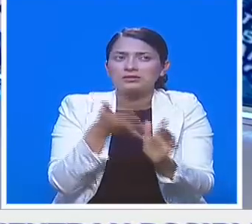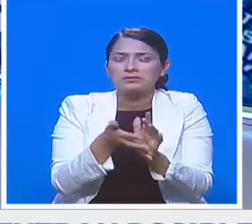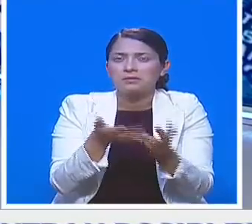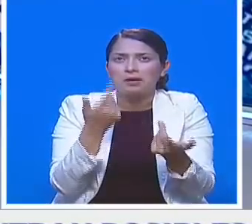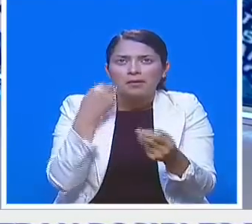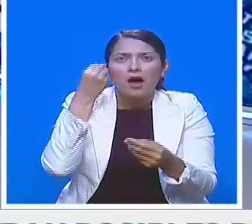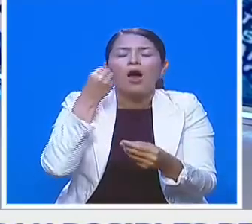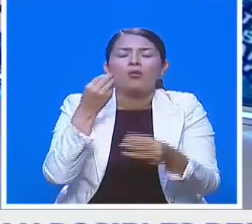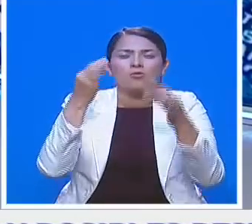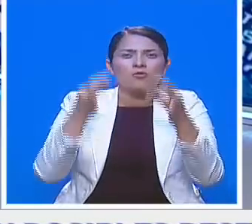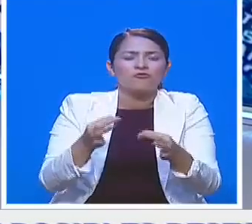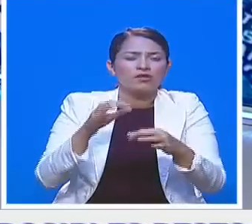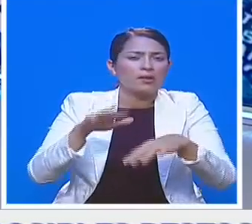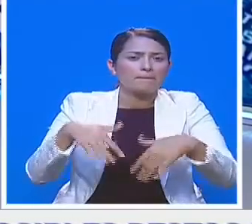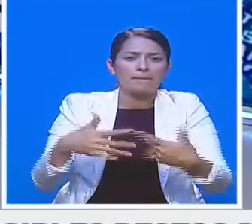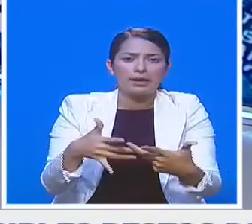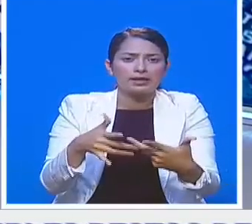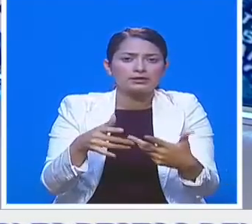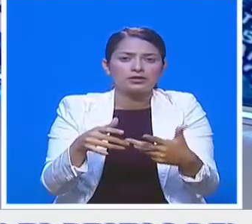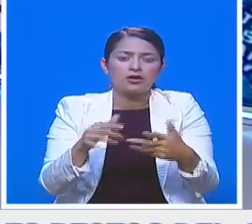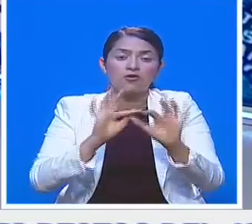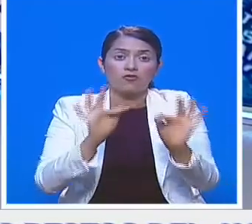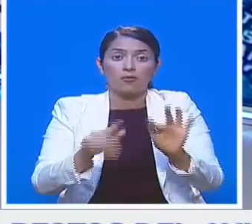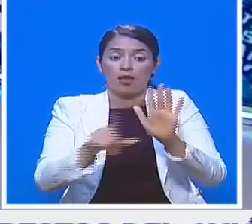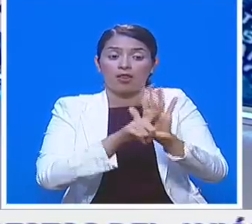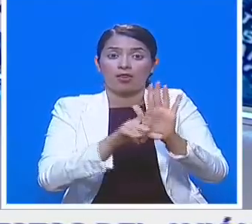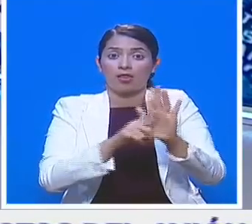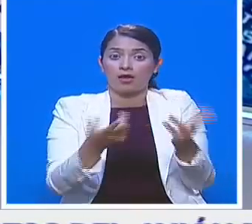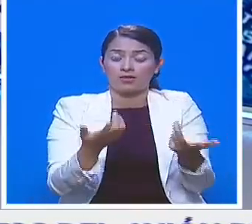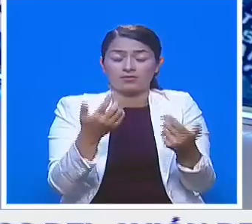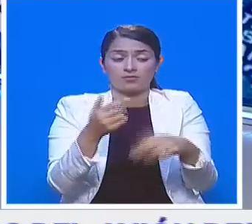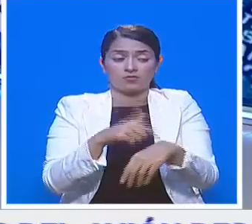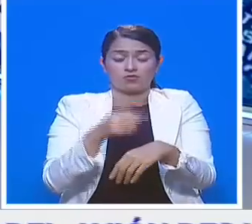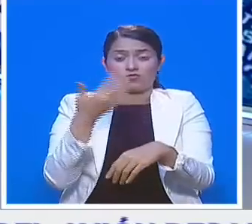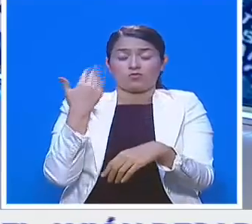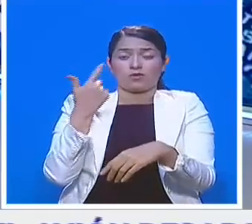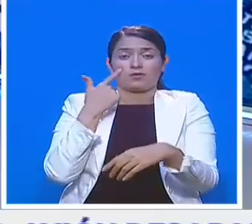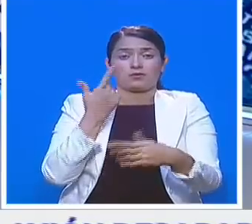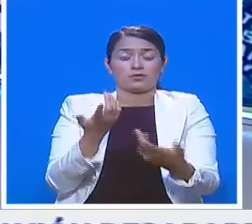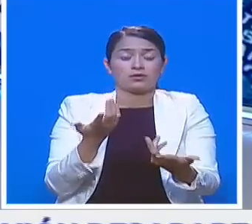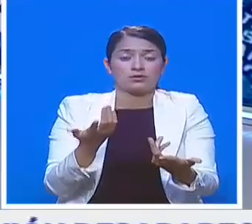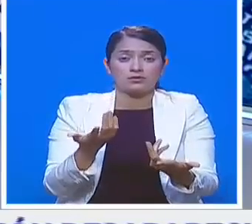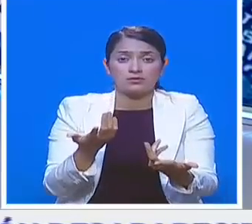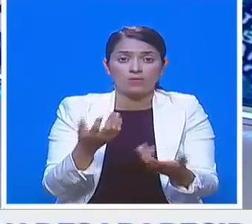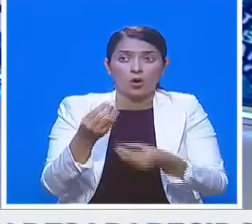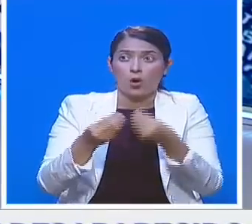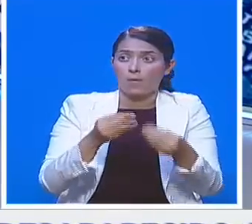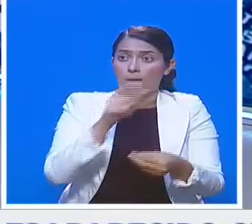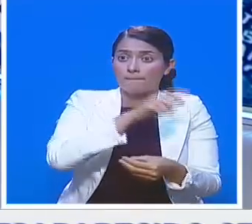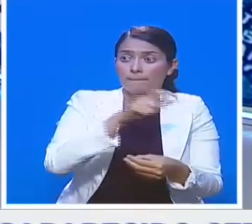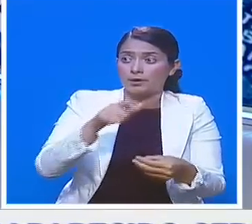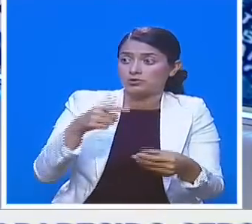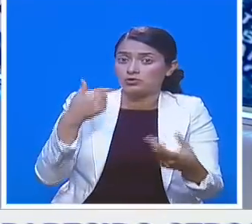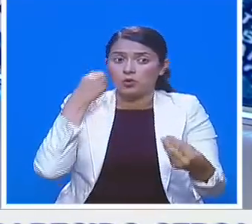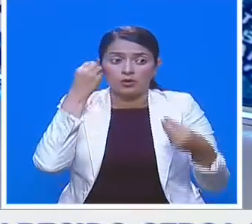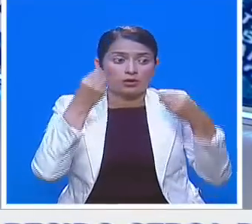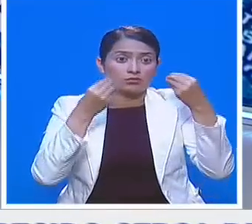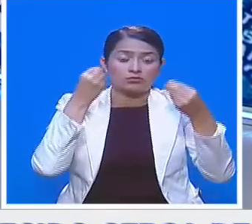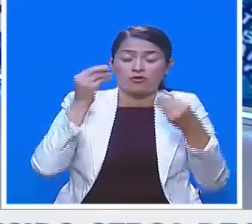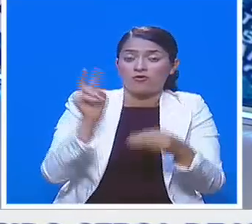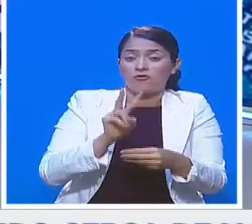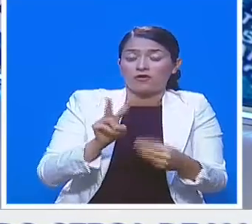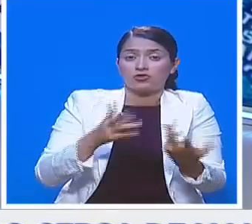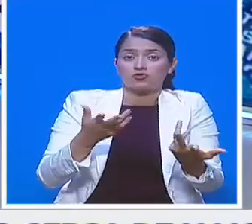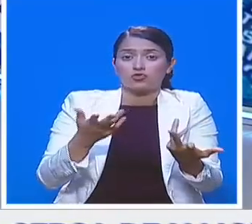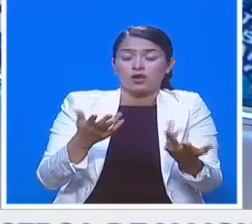impacto real de esta medida, que sin duda alguna en las últimas horas ha tenido consternados a muchos venezolanos